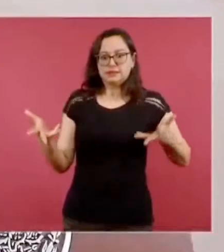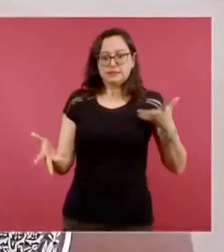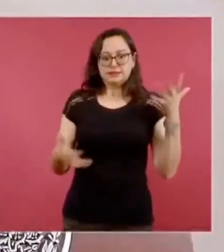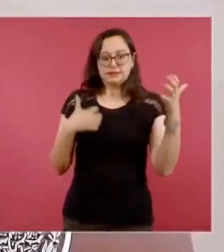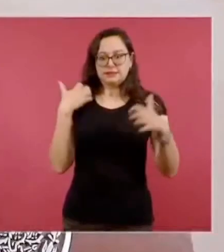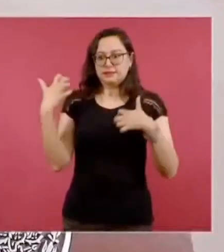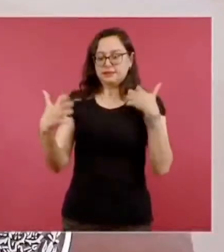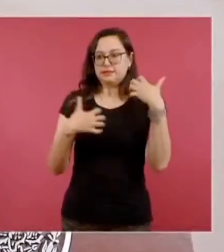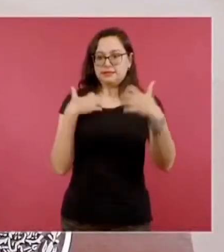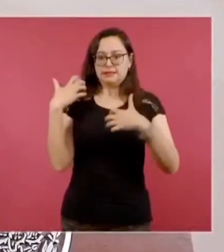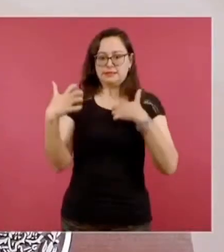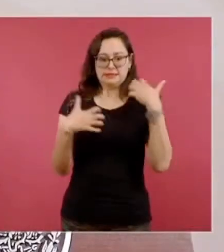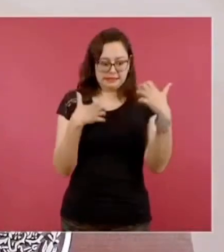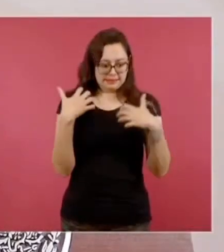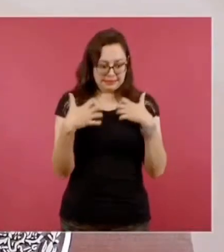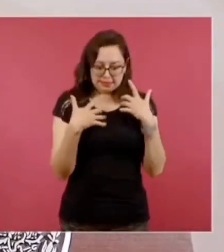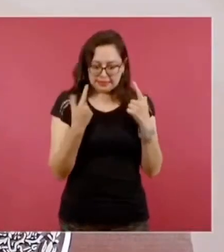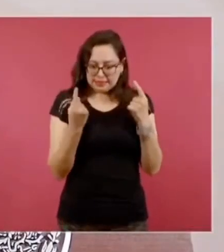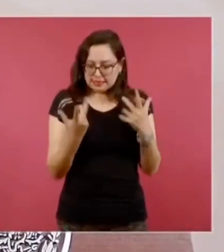se reúnen